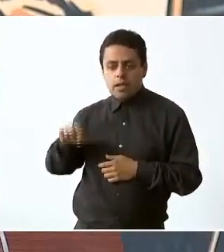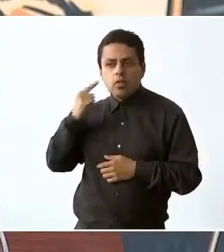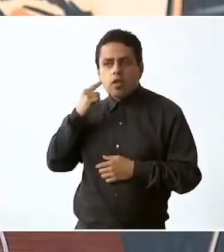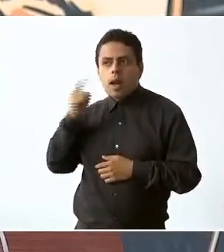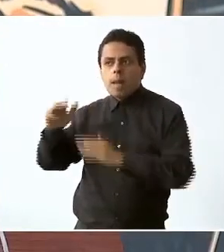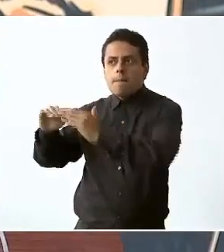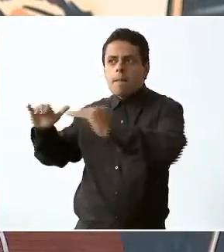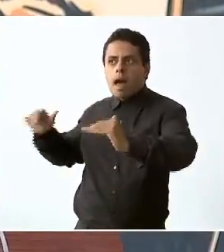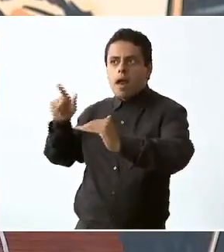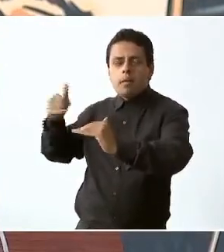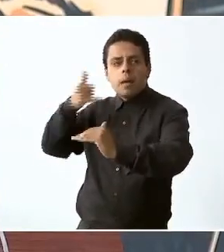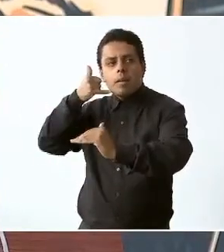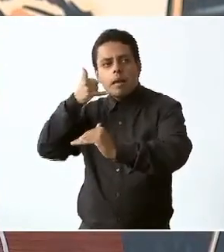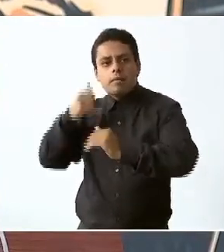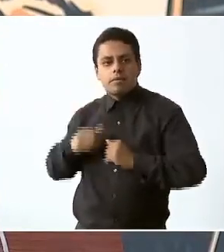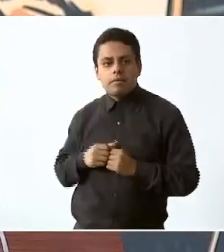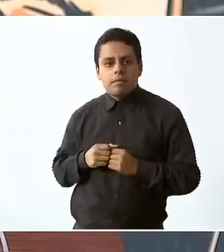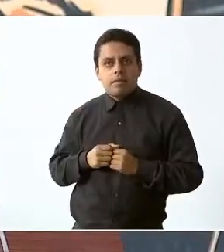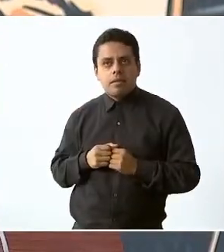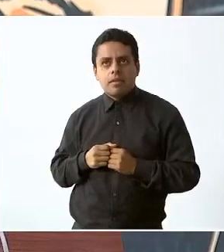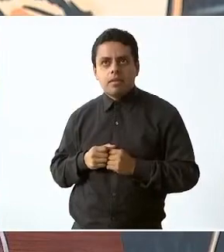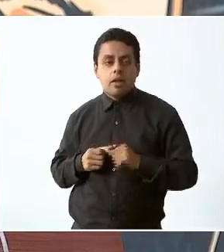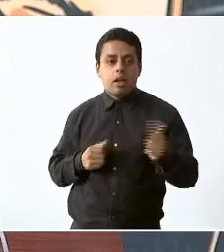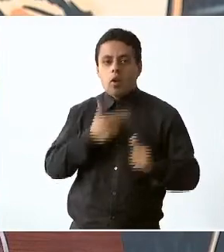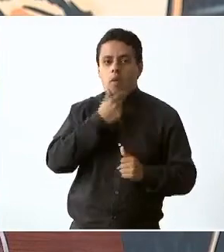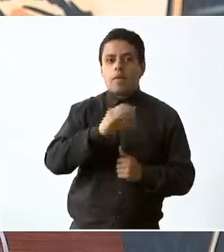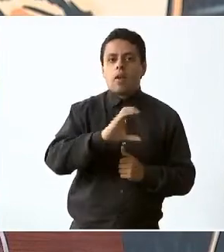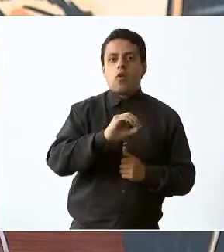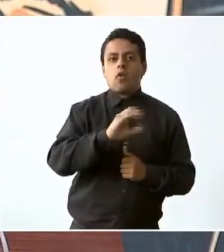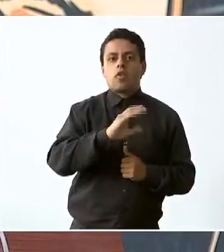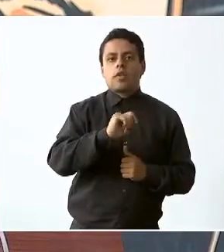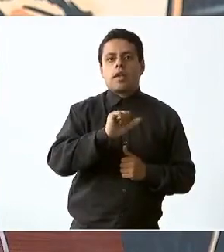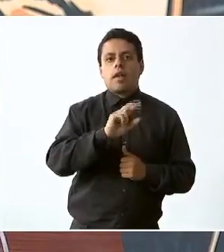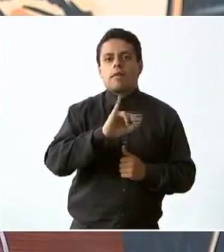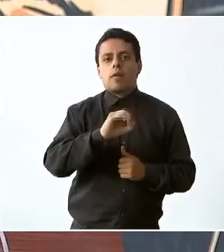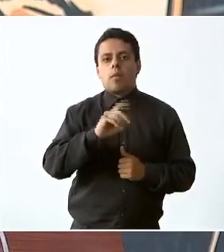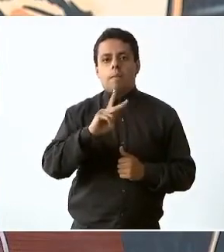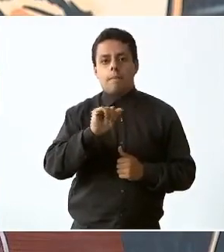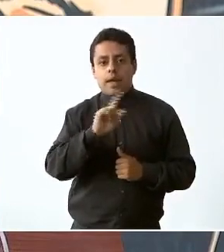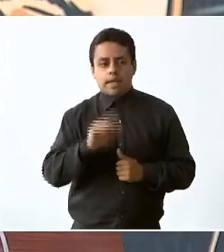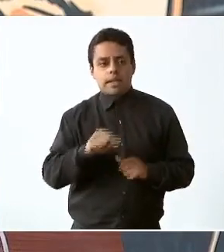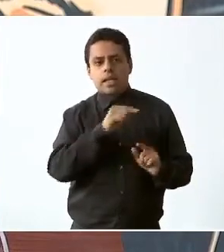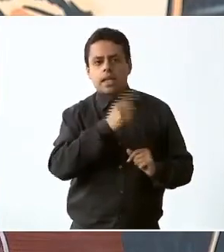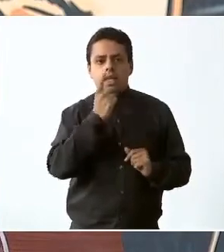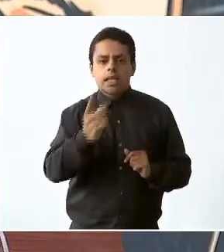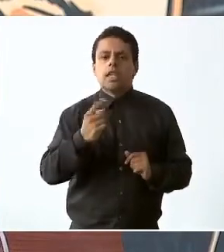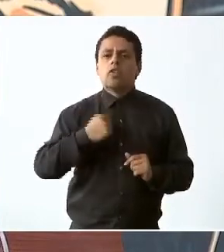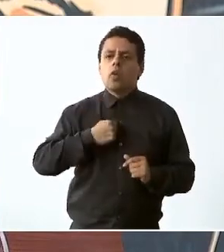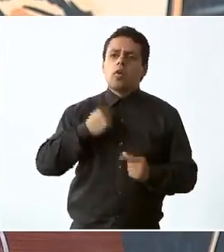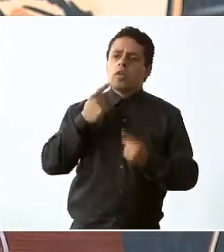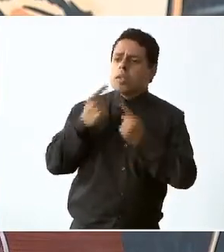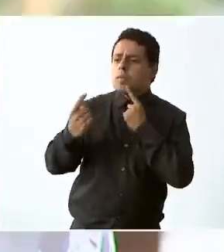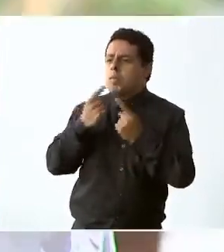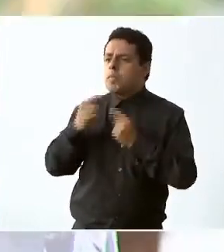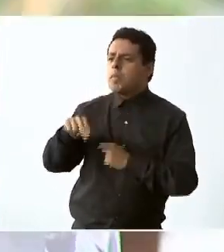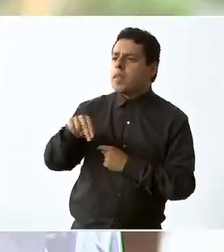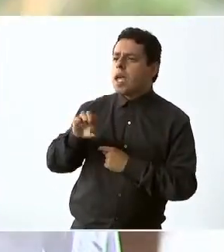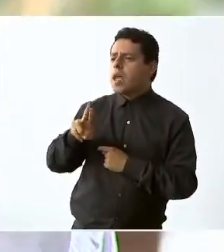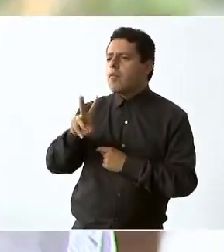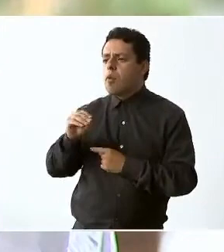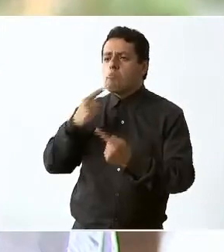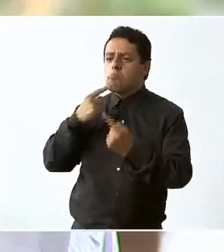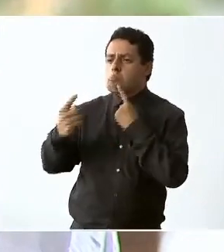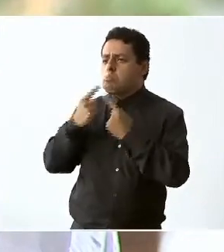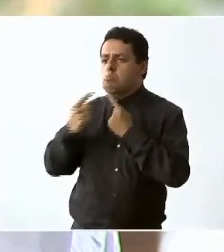Octavio Paz lo vinculó con Laforgue y Eliot. Y es que a López Velarde le gustaba dialogar con Amado Nervo,